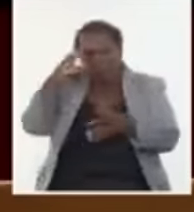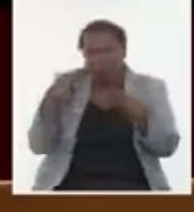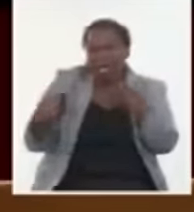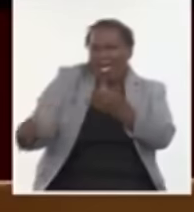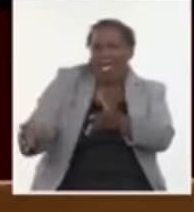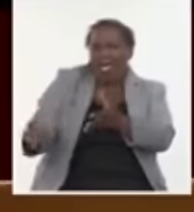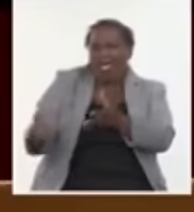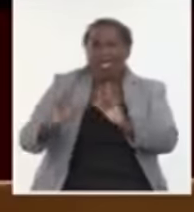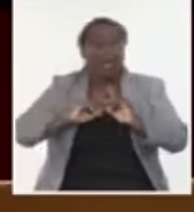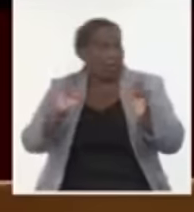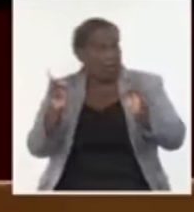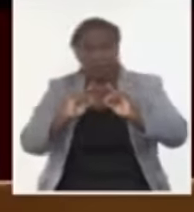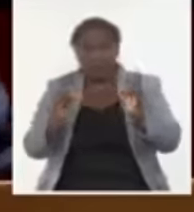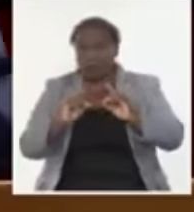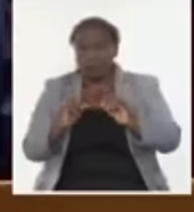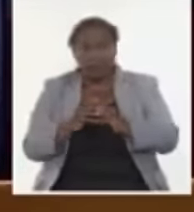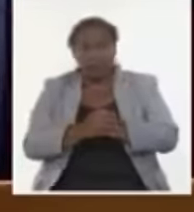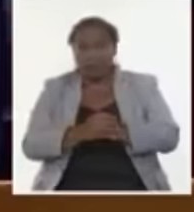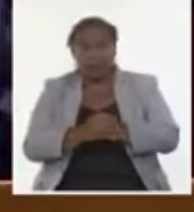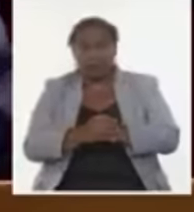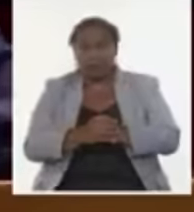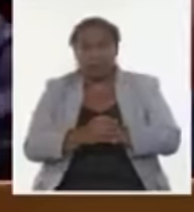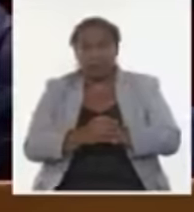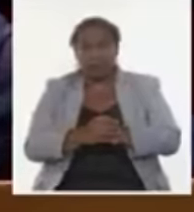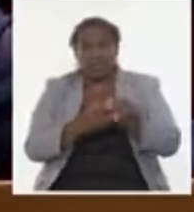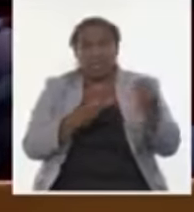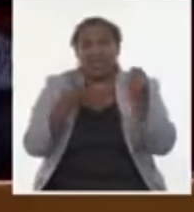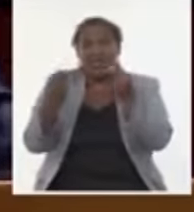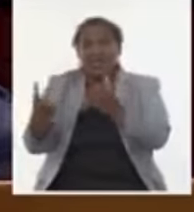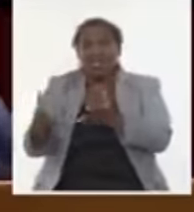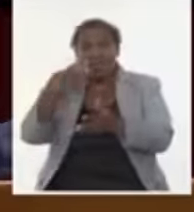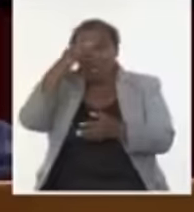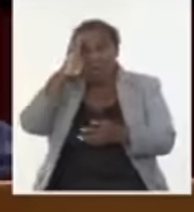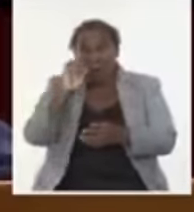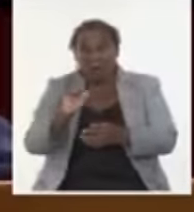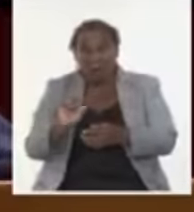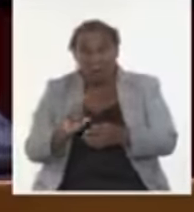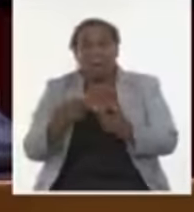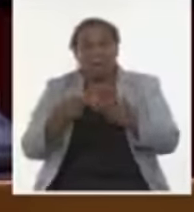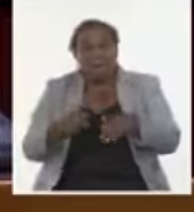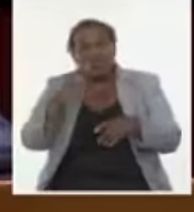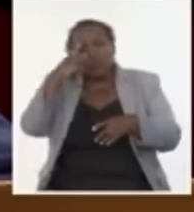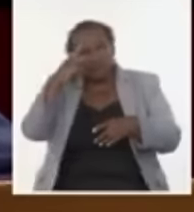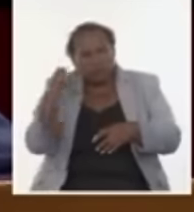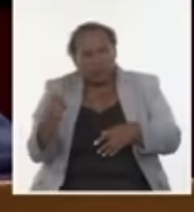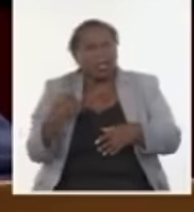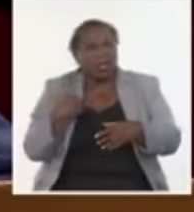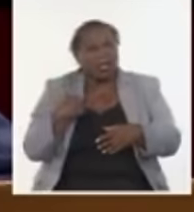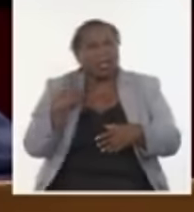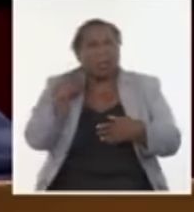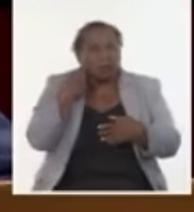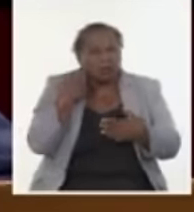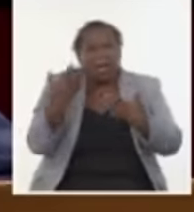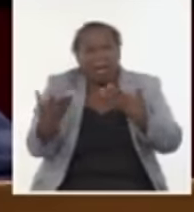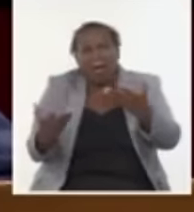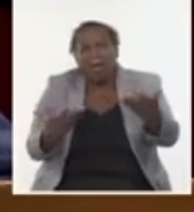regalar el país. Y eso es un principio, qué sé yo. Pero sí estamos abiertos a hacer muchos negocios.